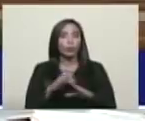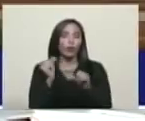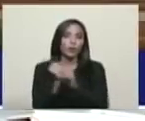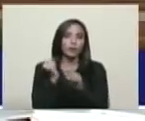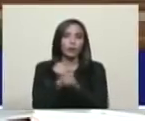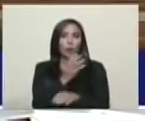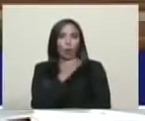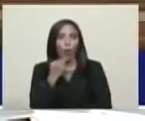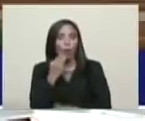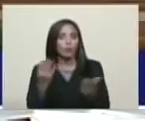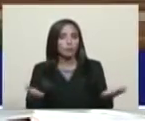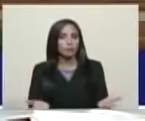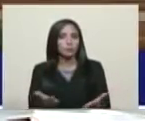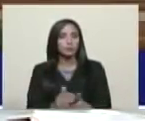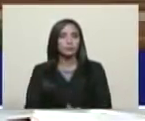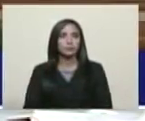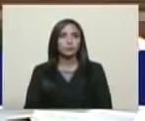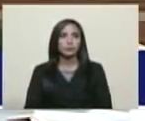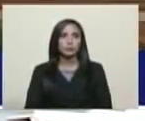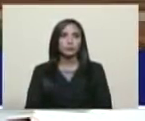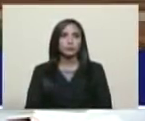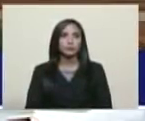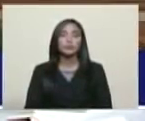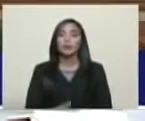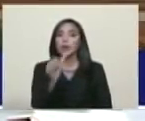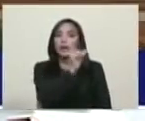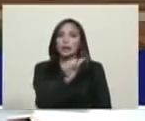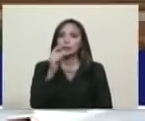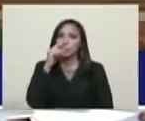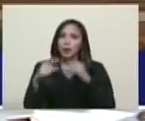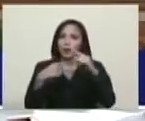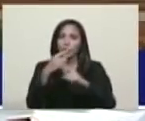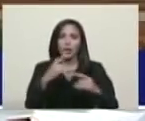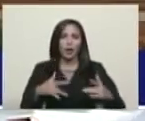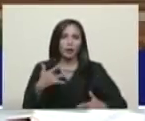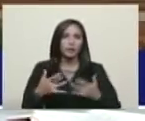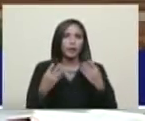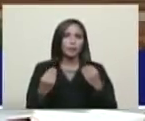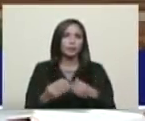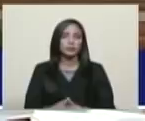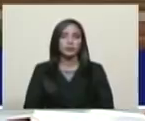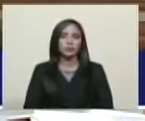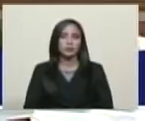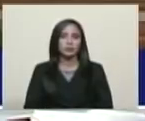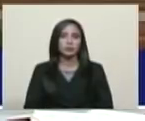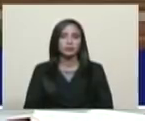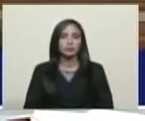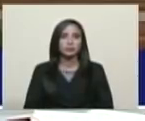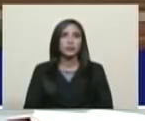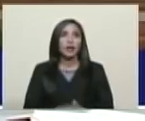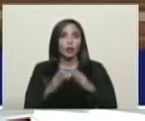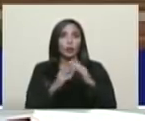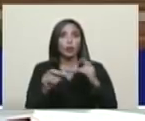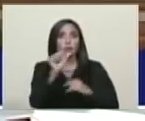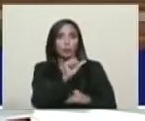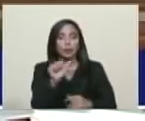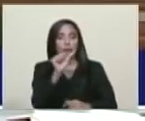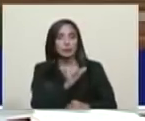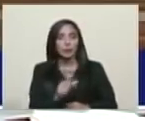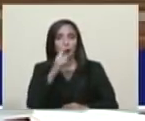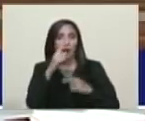juventud. La próxima semana vamos a tener varias actividades para hacer un conjunto de anuncios